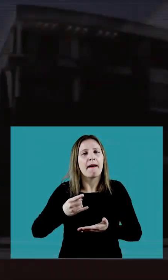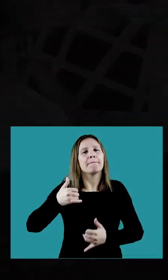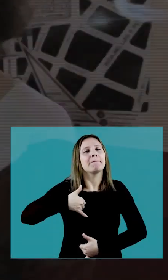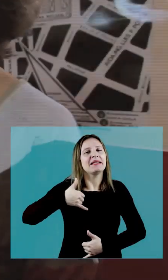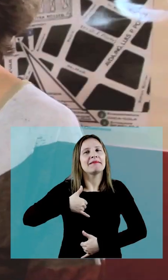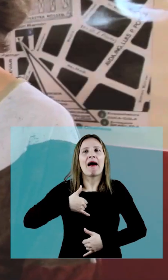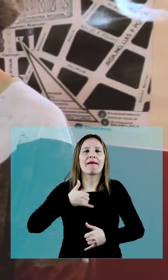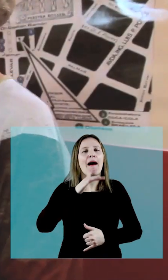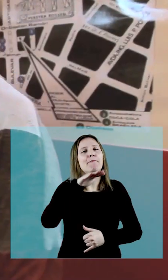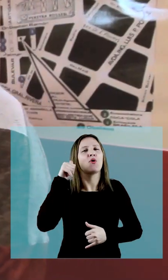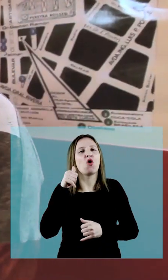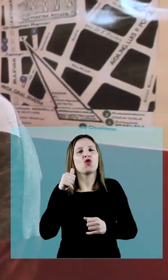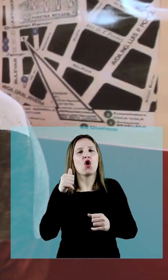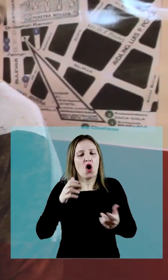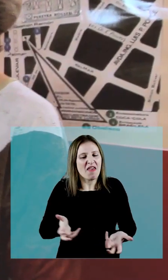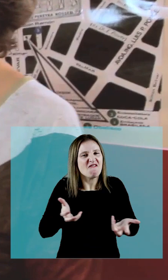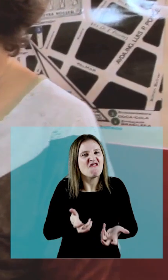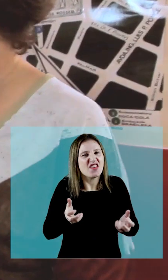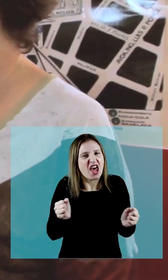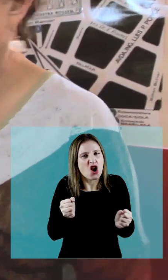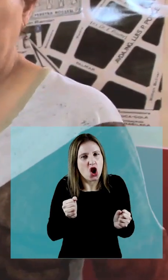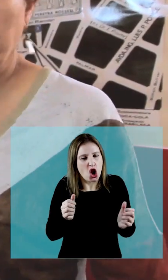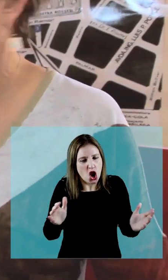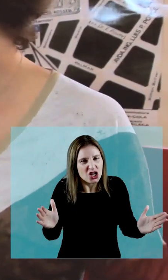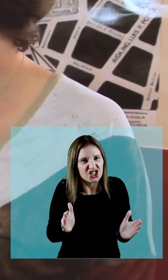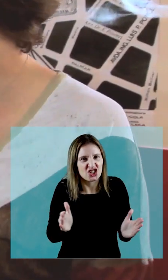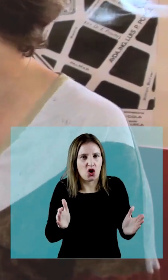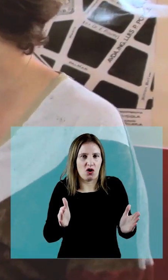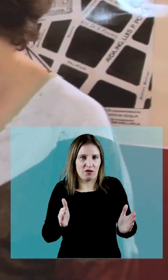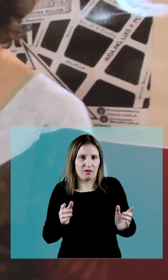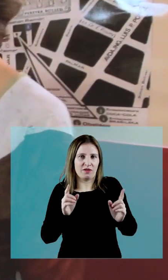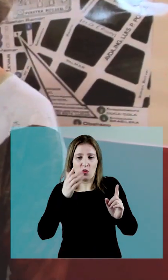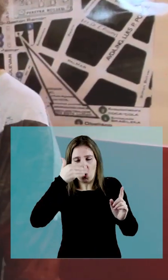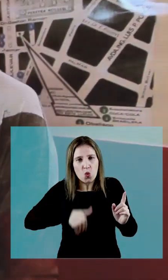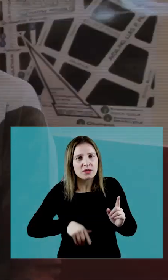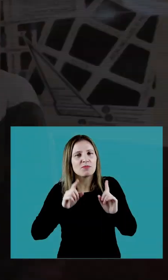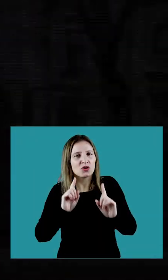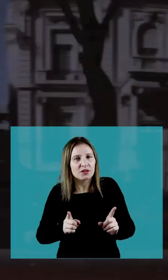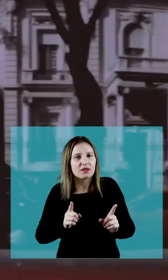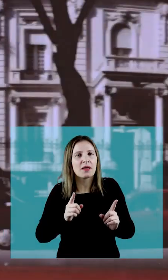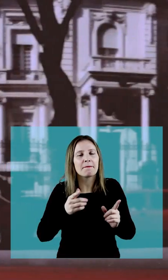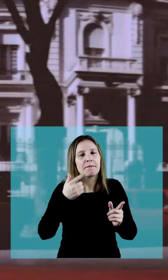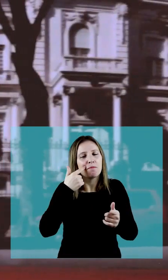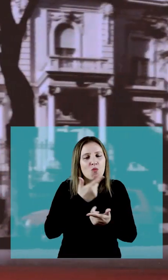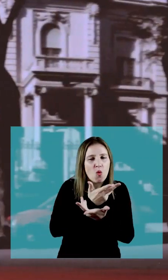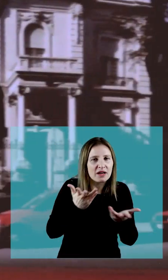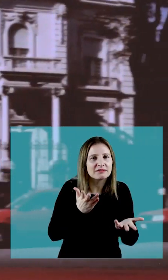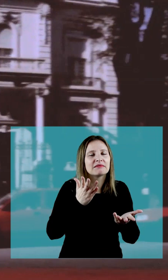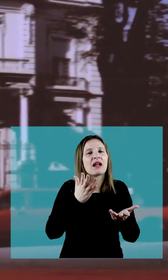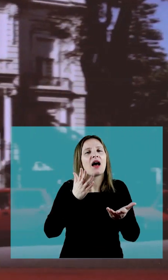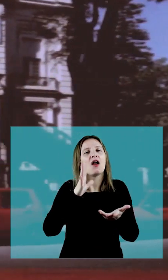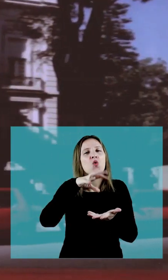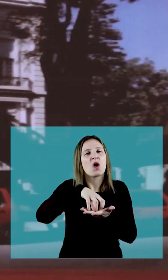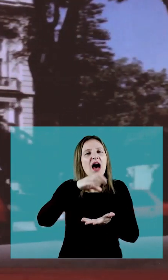chico, y por último al local del CID, la casa donde estamos. Esta es una foto que nos muestra cómo era la casa